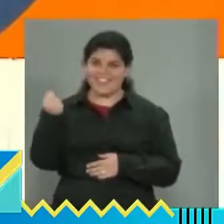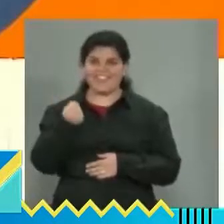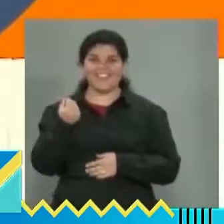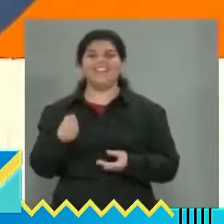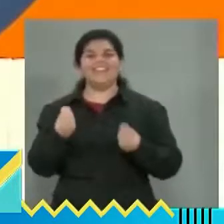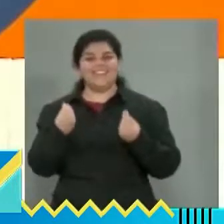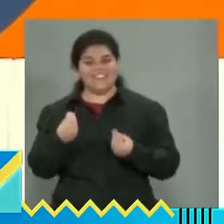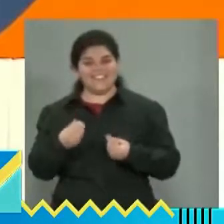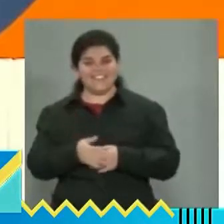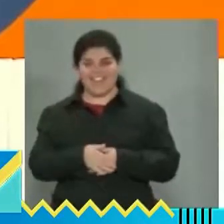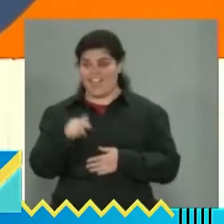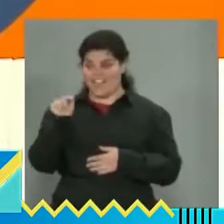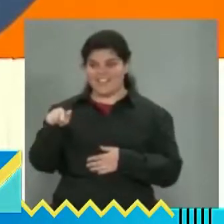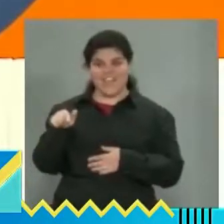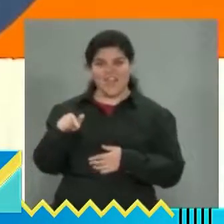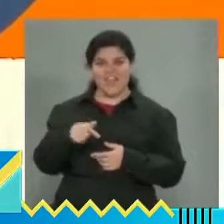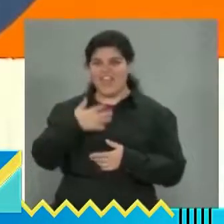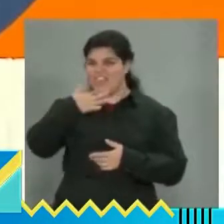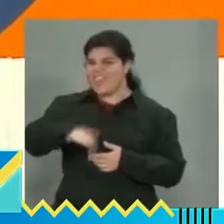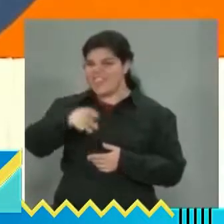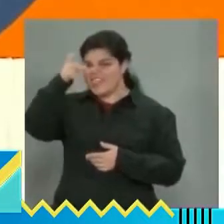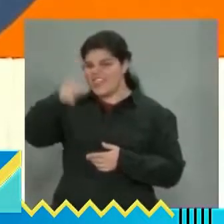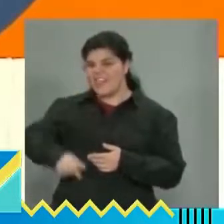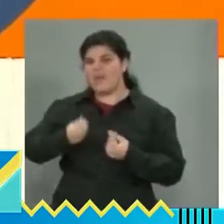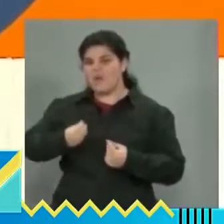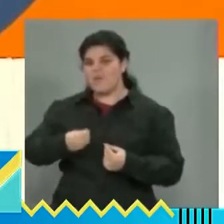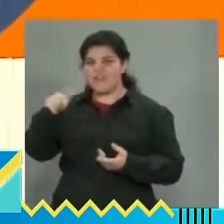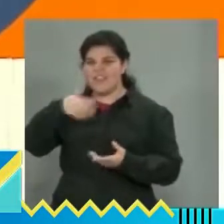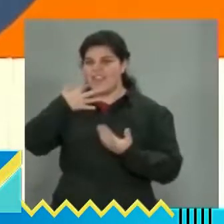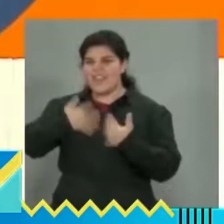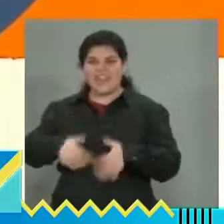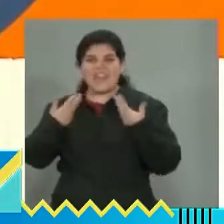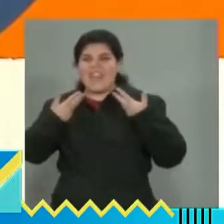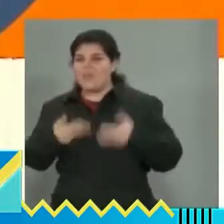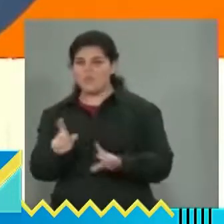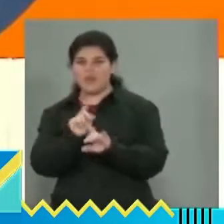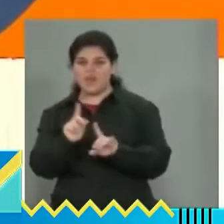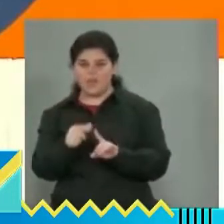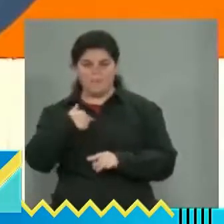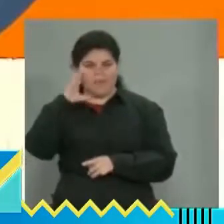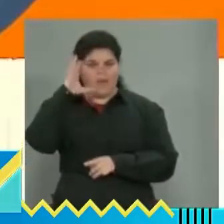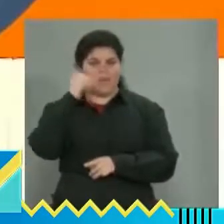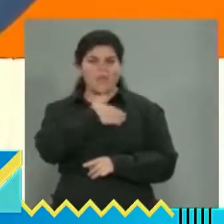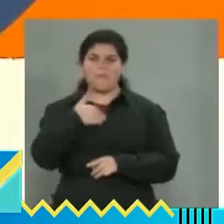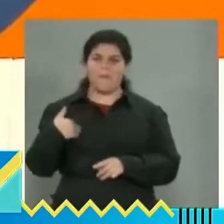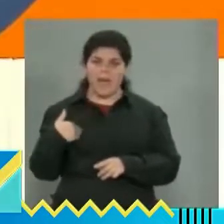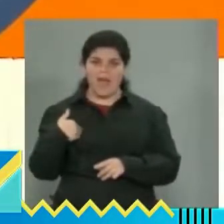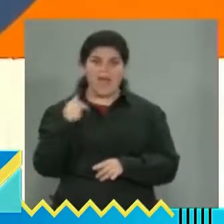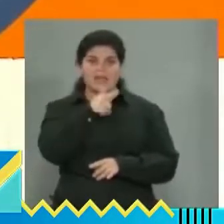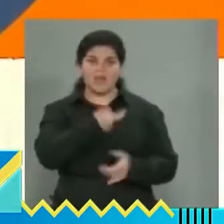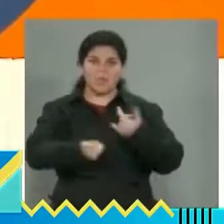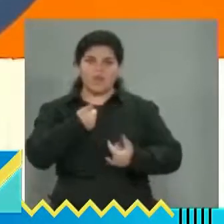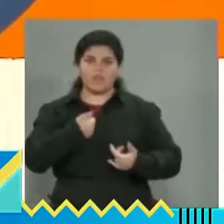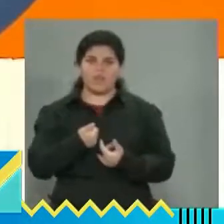esa decodificación no es un hecho natural. Recuerdo una madre que me decía que su niño recién nacido era